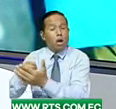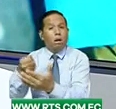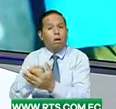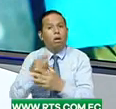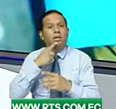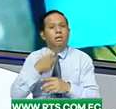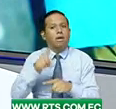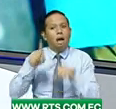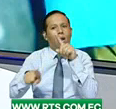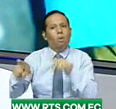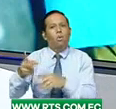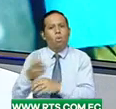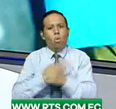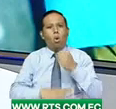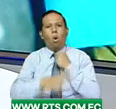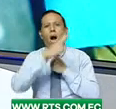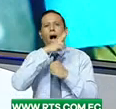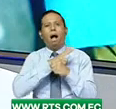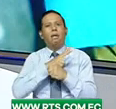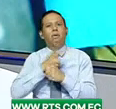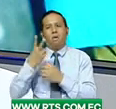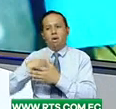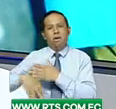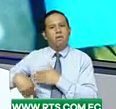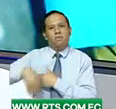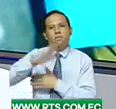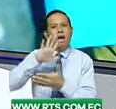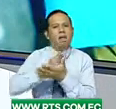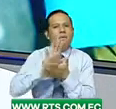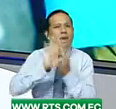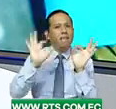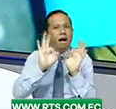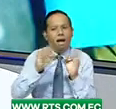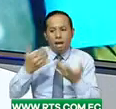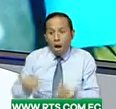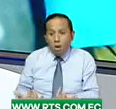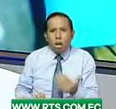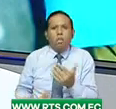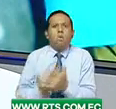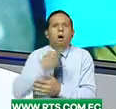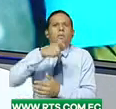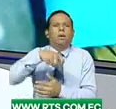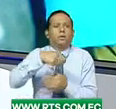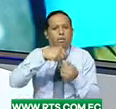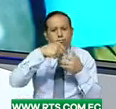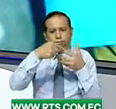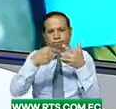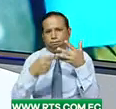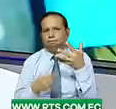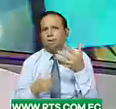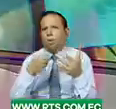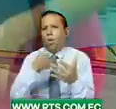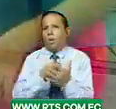forma presencial, deben comprar todo nuevo. Carlos Julio Grumendi con los detalles.